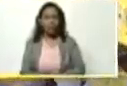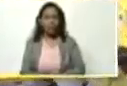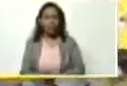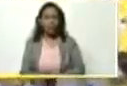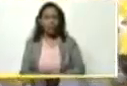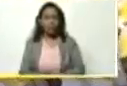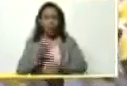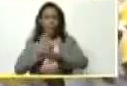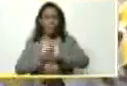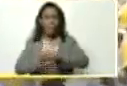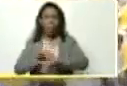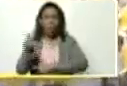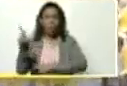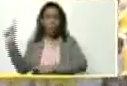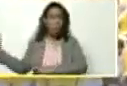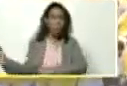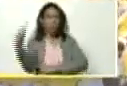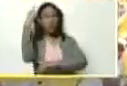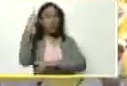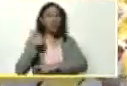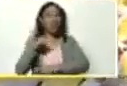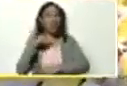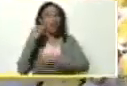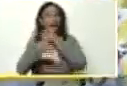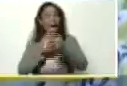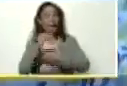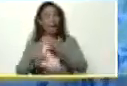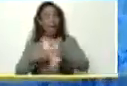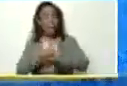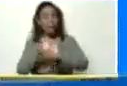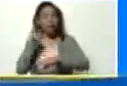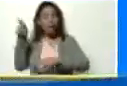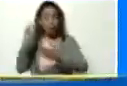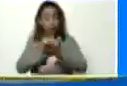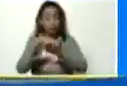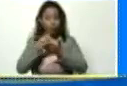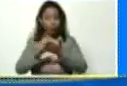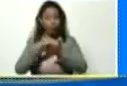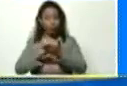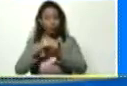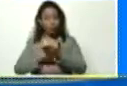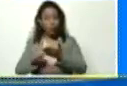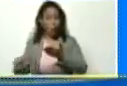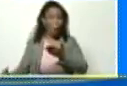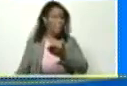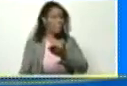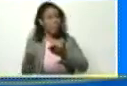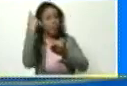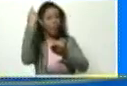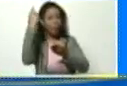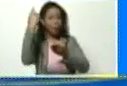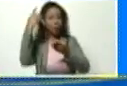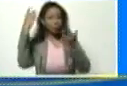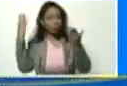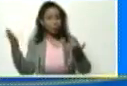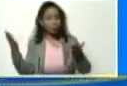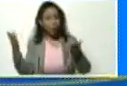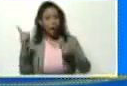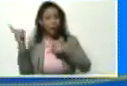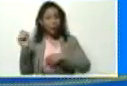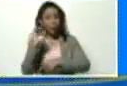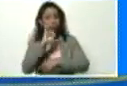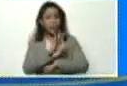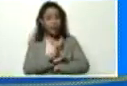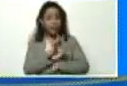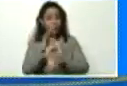Por eso lo primero tiene que ser, ministra, tome nota. Lo primero es que estos